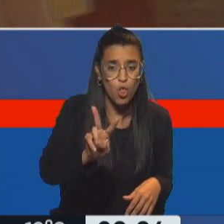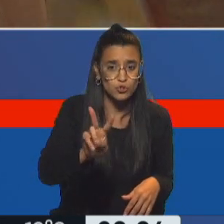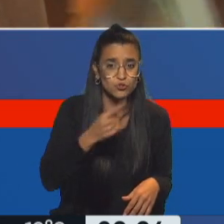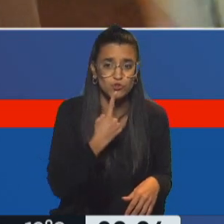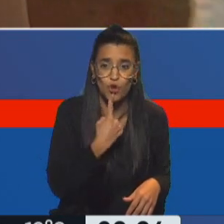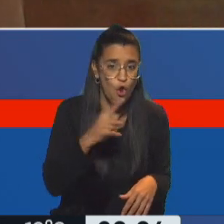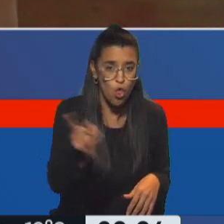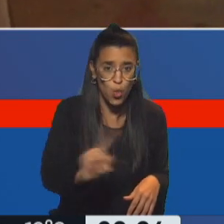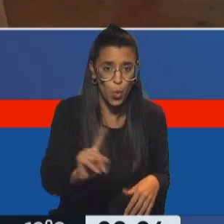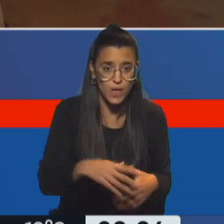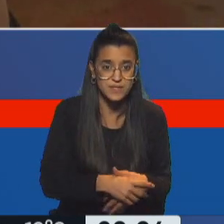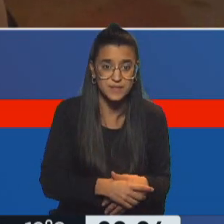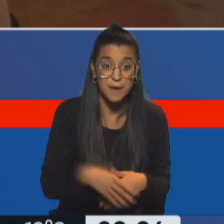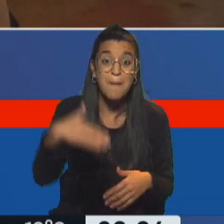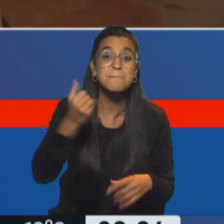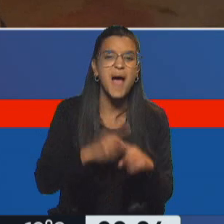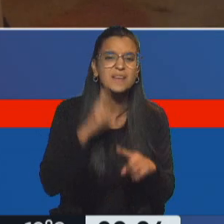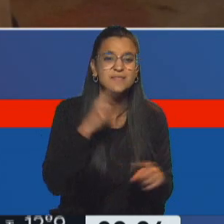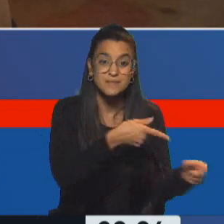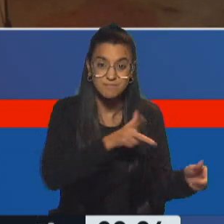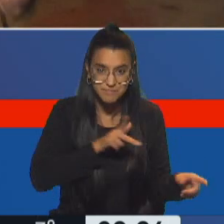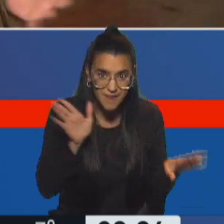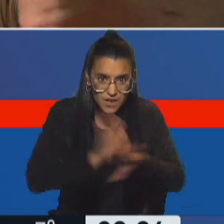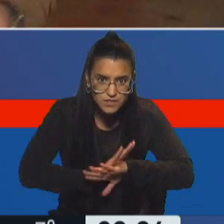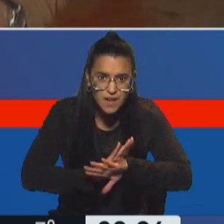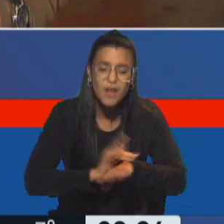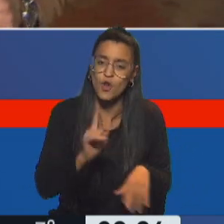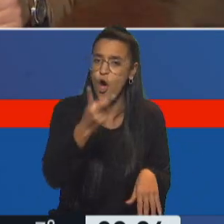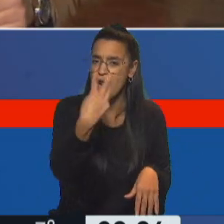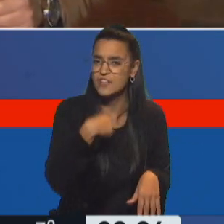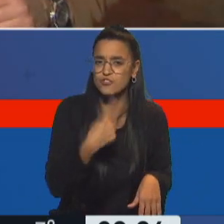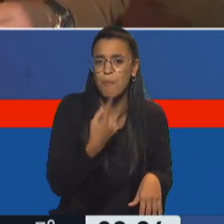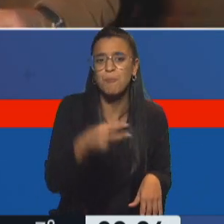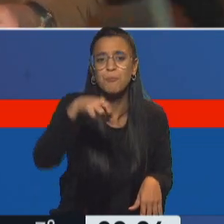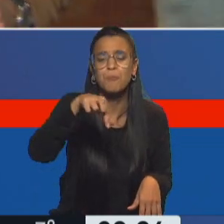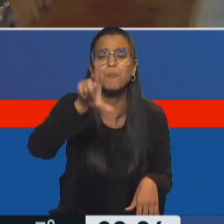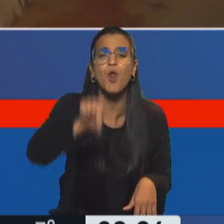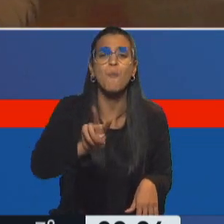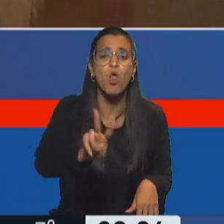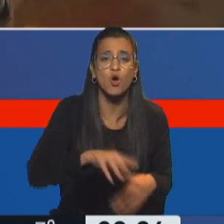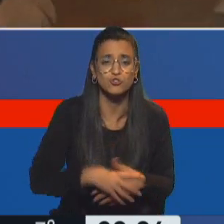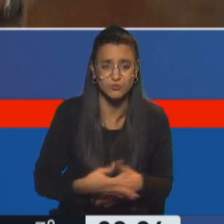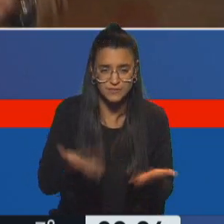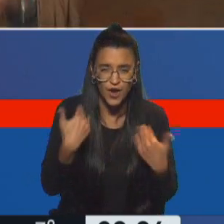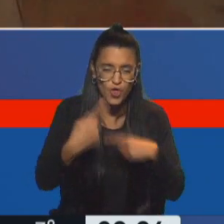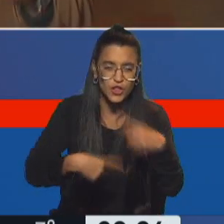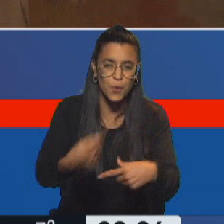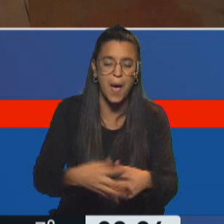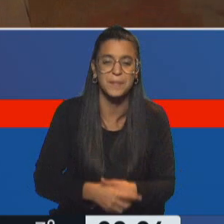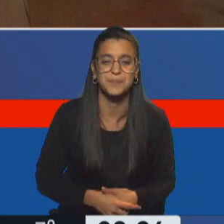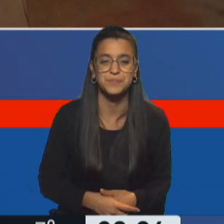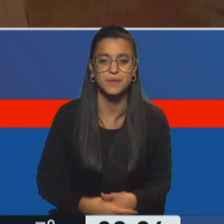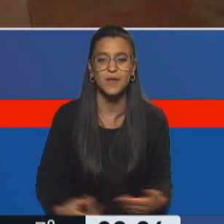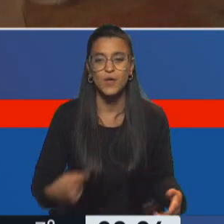dudes, ¿eh? Maxi, ¿me estoy equivocado? No, le da la razón, es la promo 2, ¿eh? Bueno, seguís ahí. Bueno, no dudo